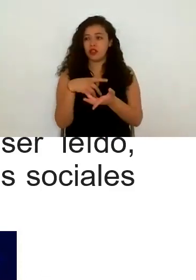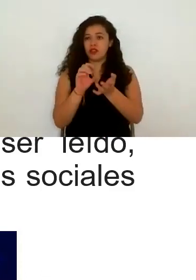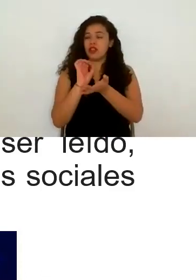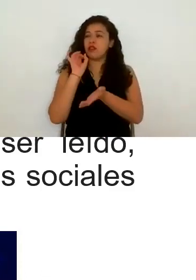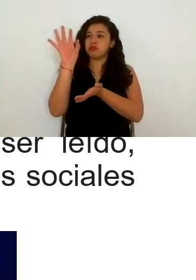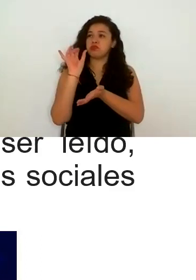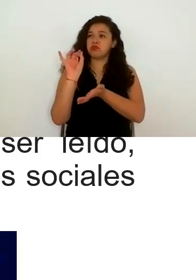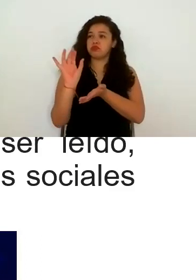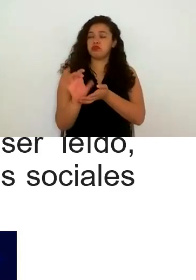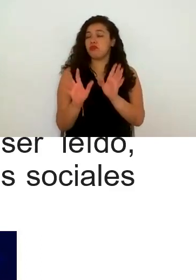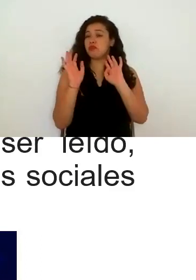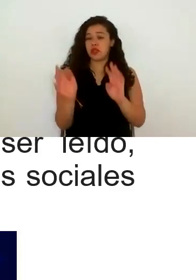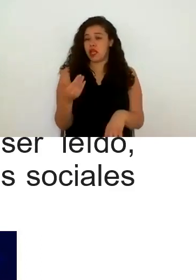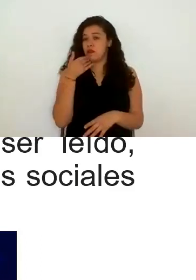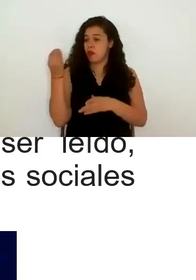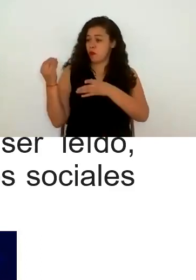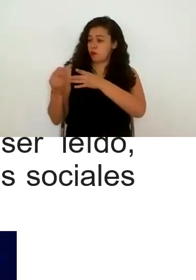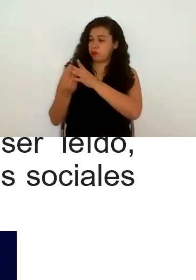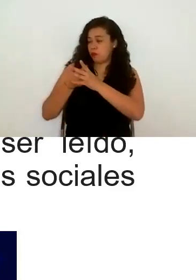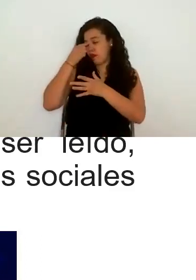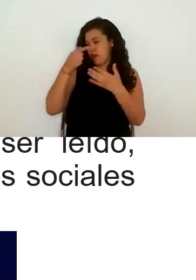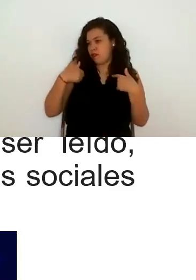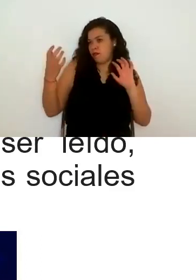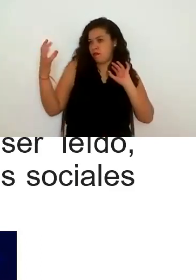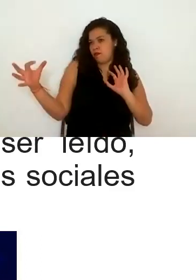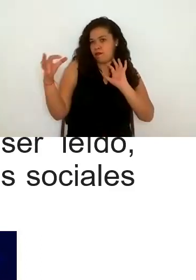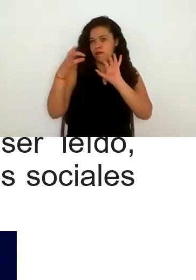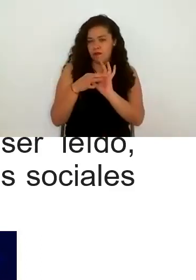códigos de autenticación,